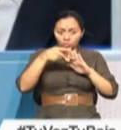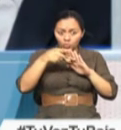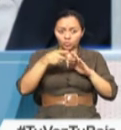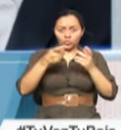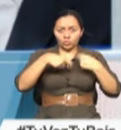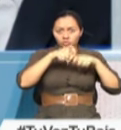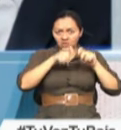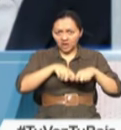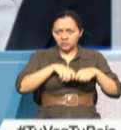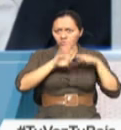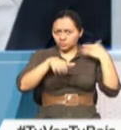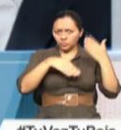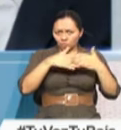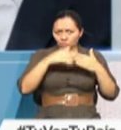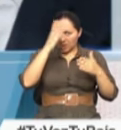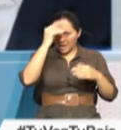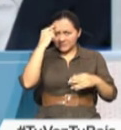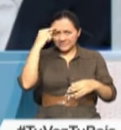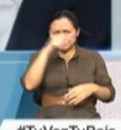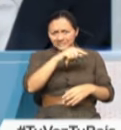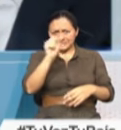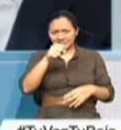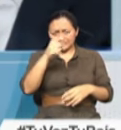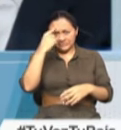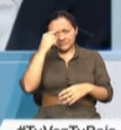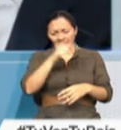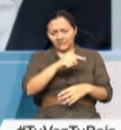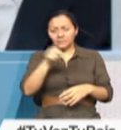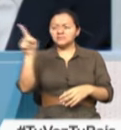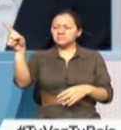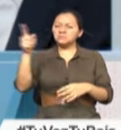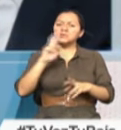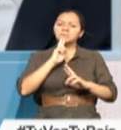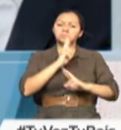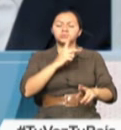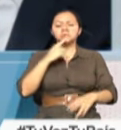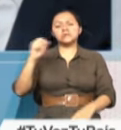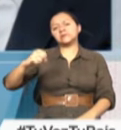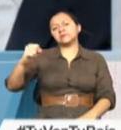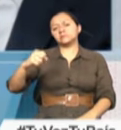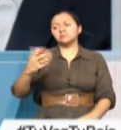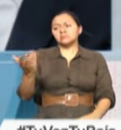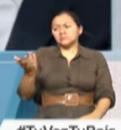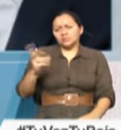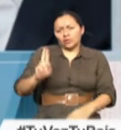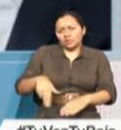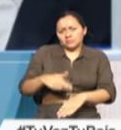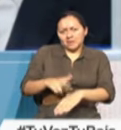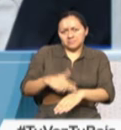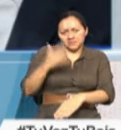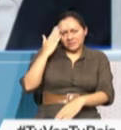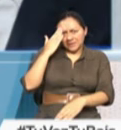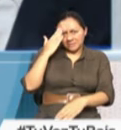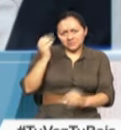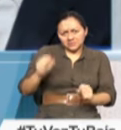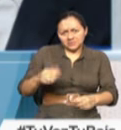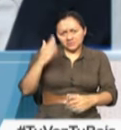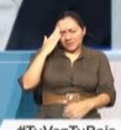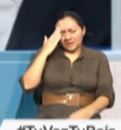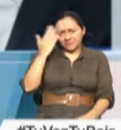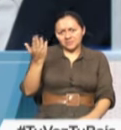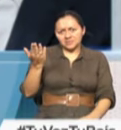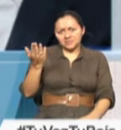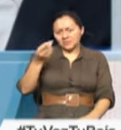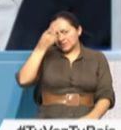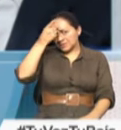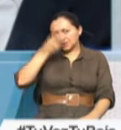contrataciones que se hacían de la refinería, etcétera, etcétera, él decía que sí. Claro que él conocía, pero qué casualidad que él